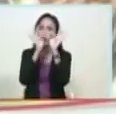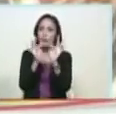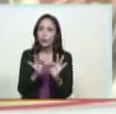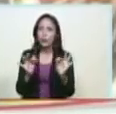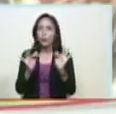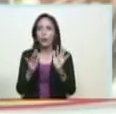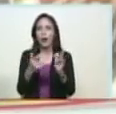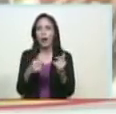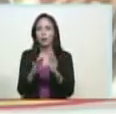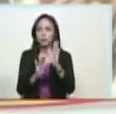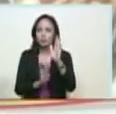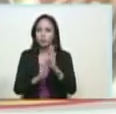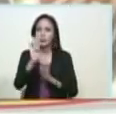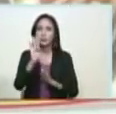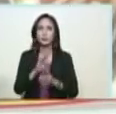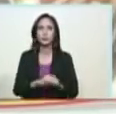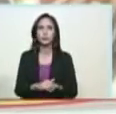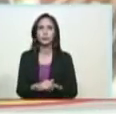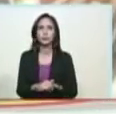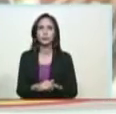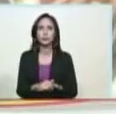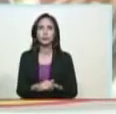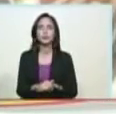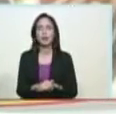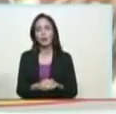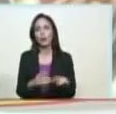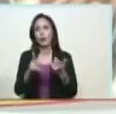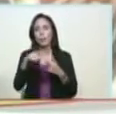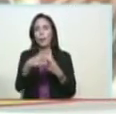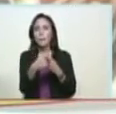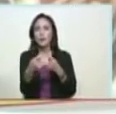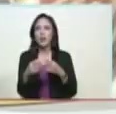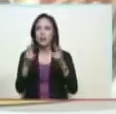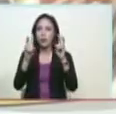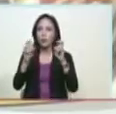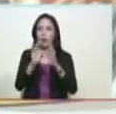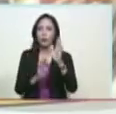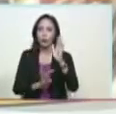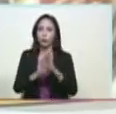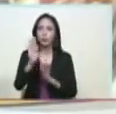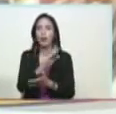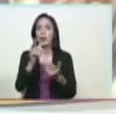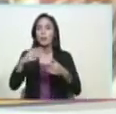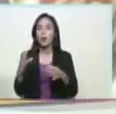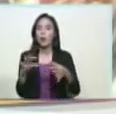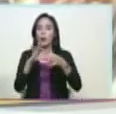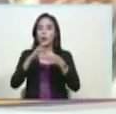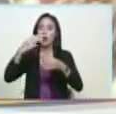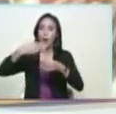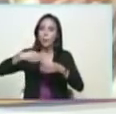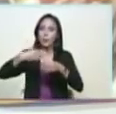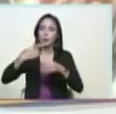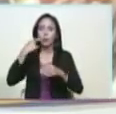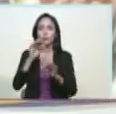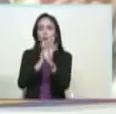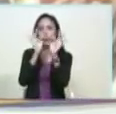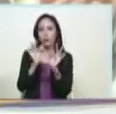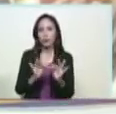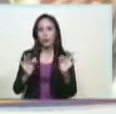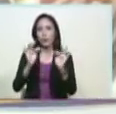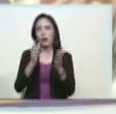recién creado mono de cono monetario y el anclaje al petró esta es una medida que va